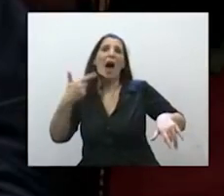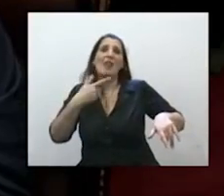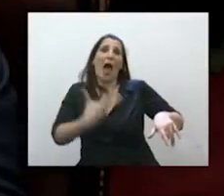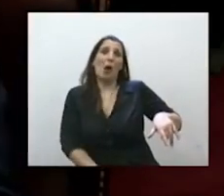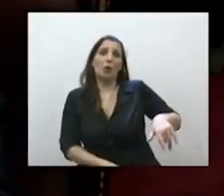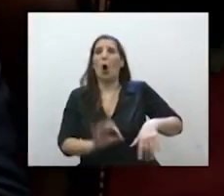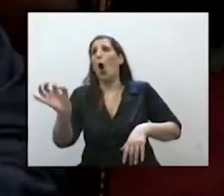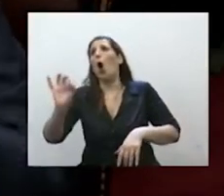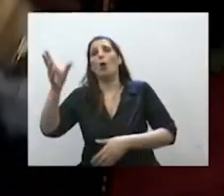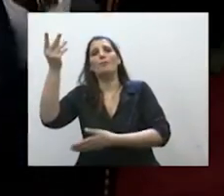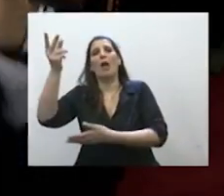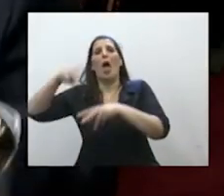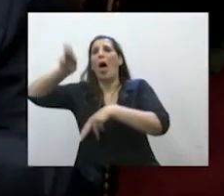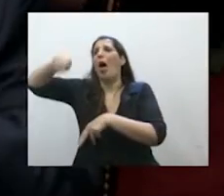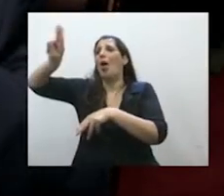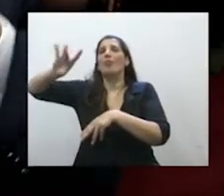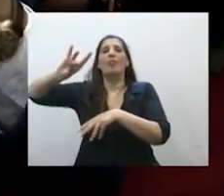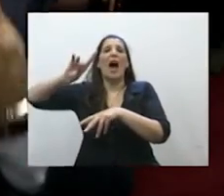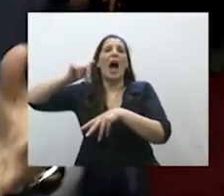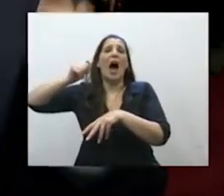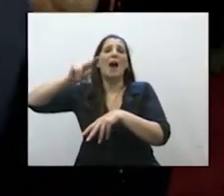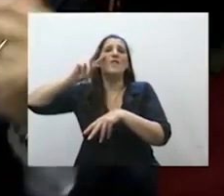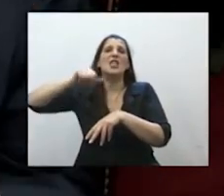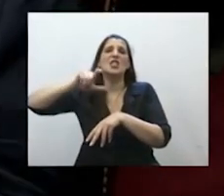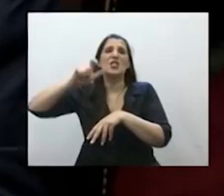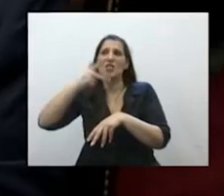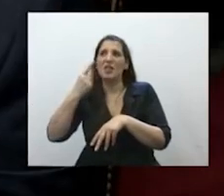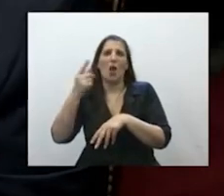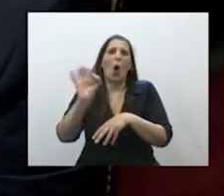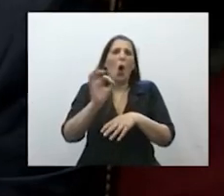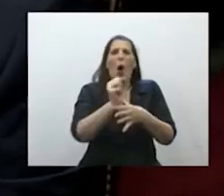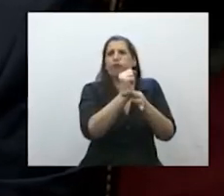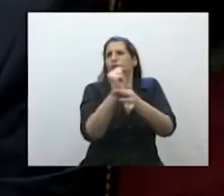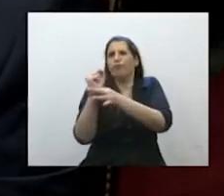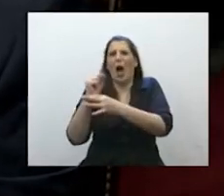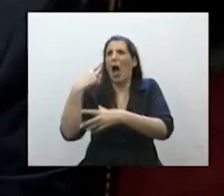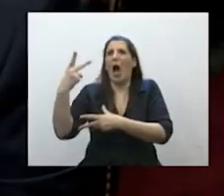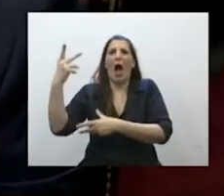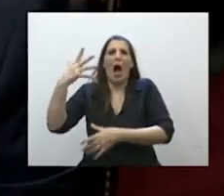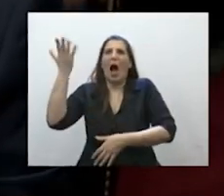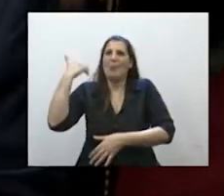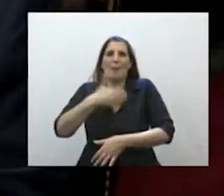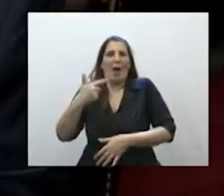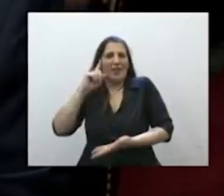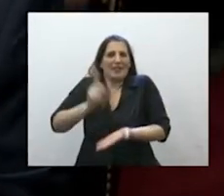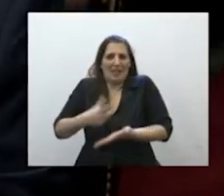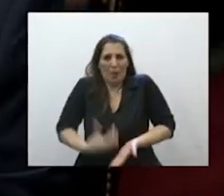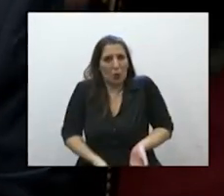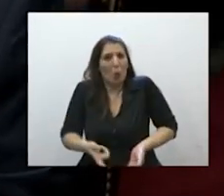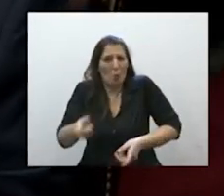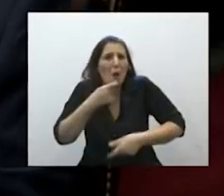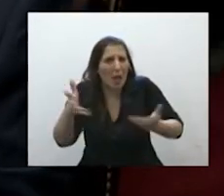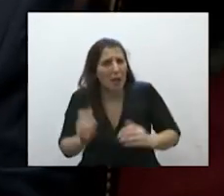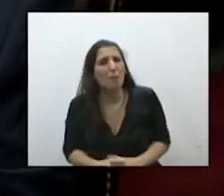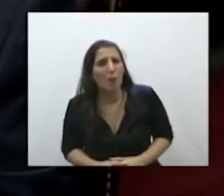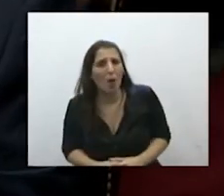Vinci. O de Miguel Ángel, que le haya negado el derecho a la existencia. Bueno,